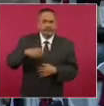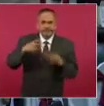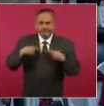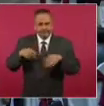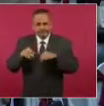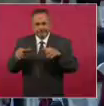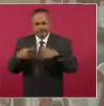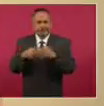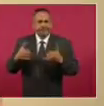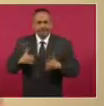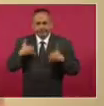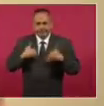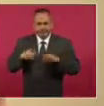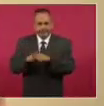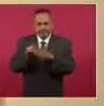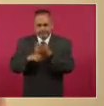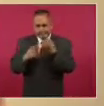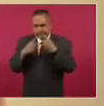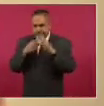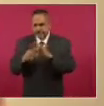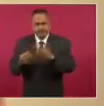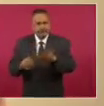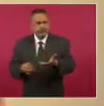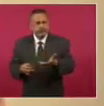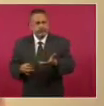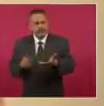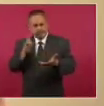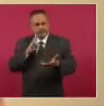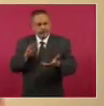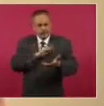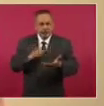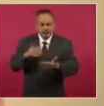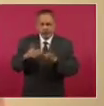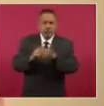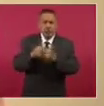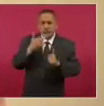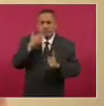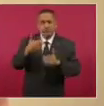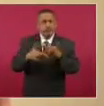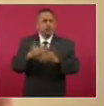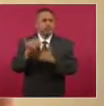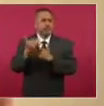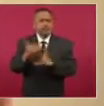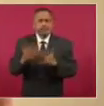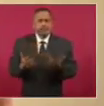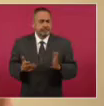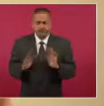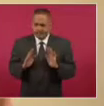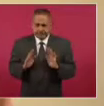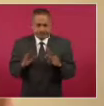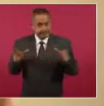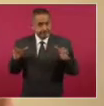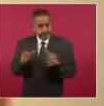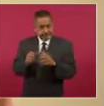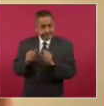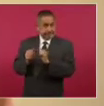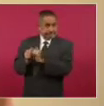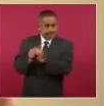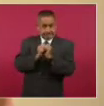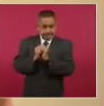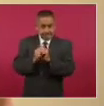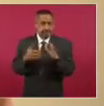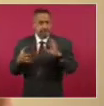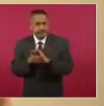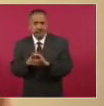más jóvenes que individualmente las posibilidades de mejora son limitadas, pero que unidos